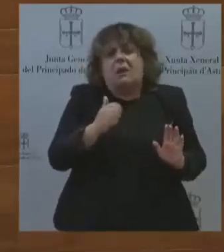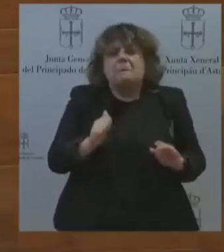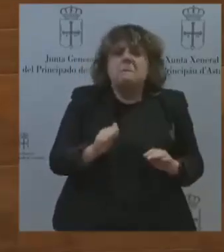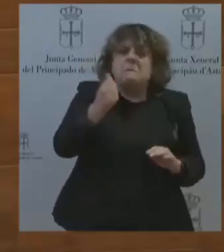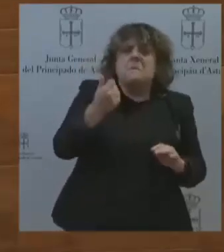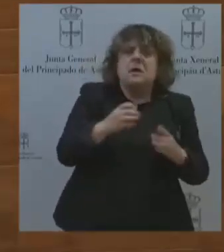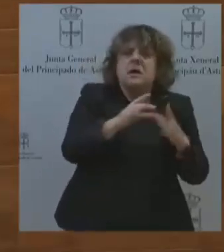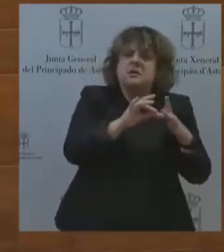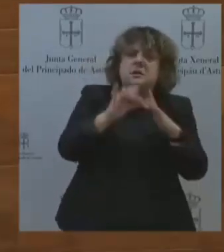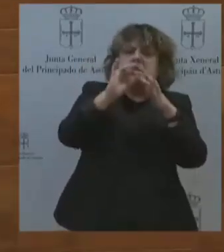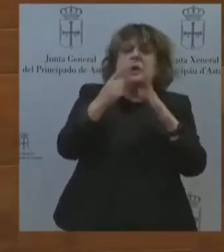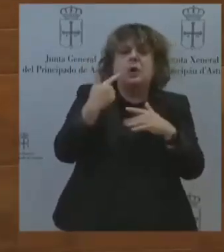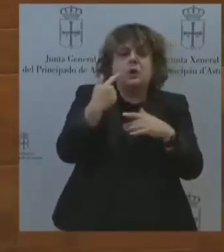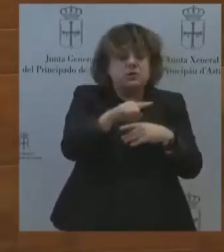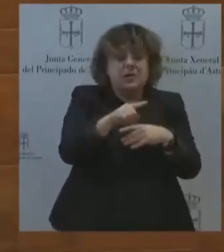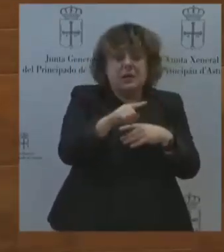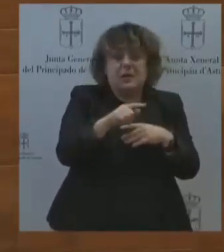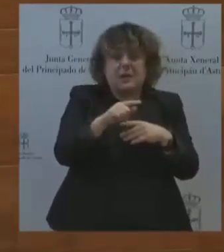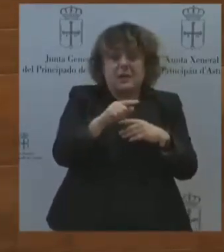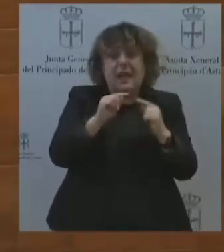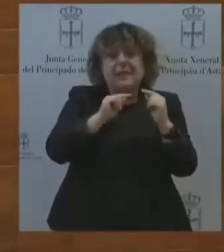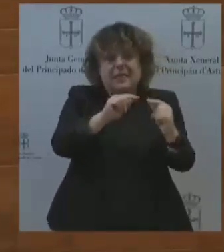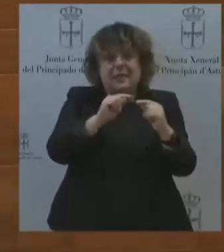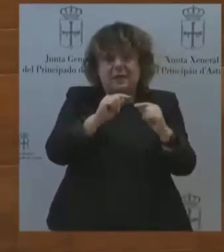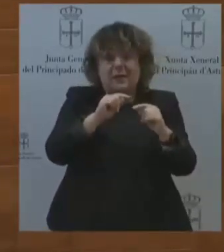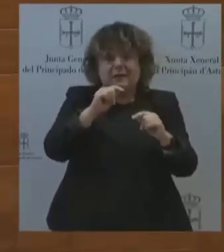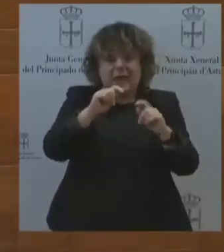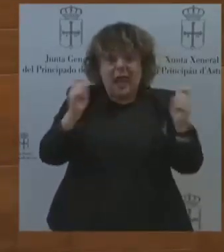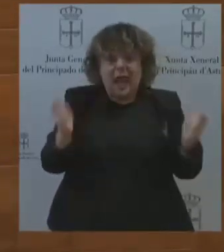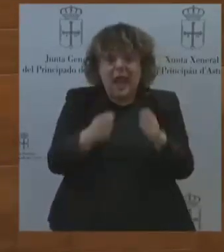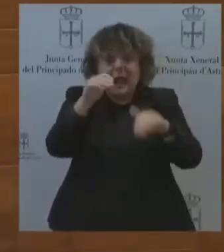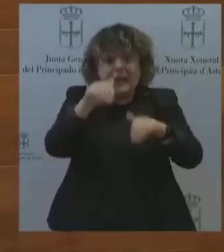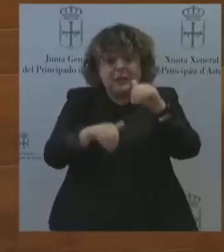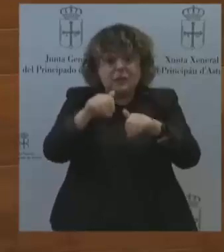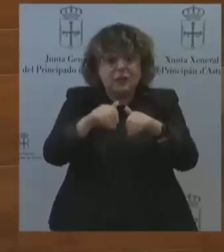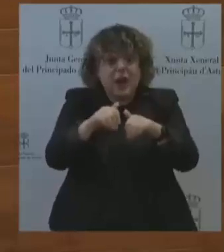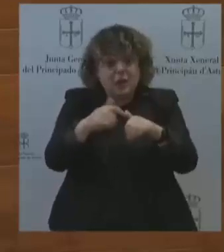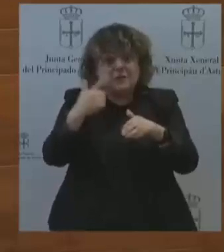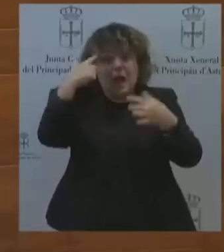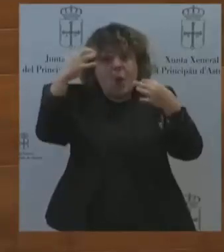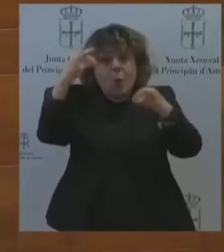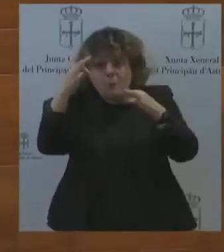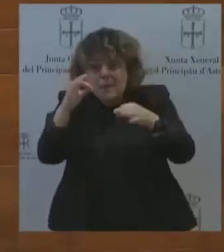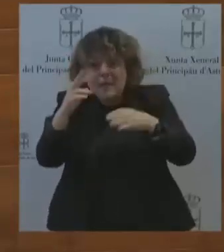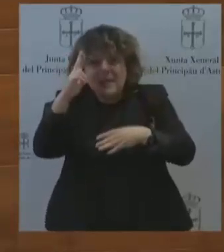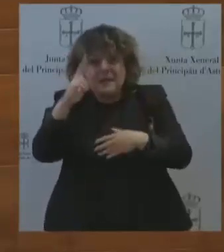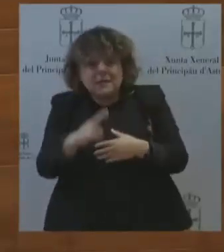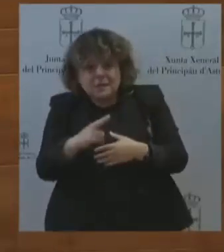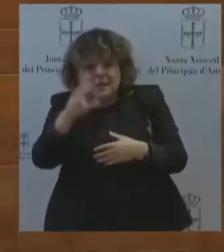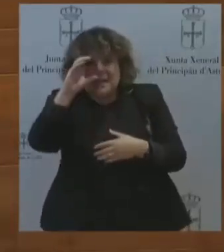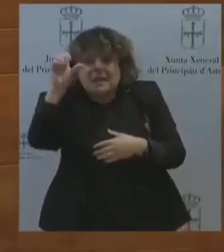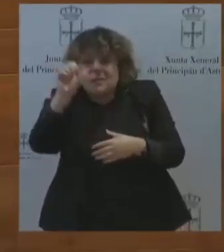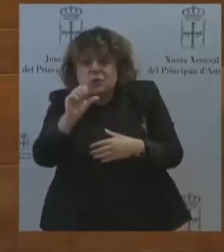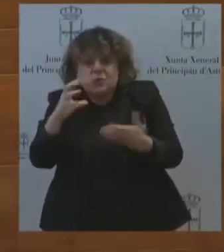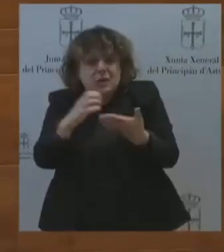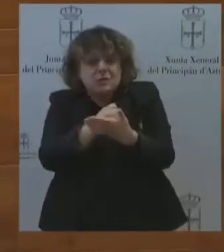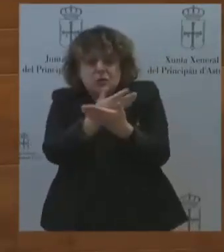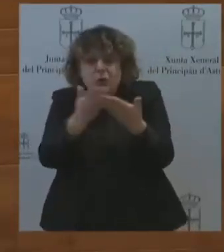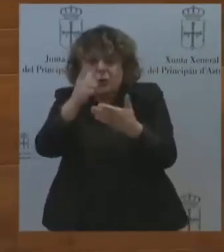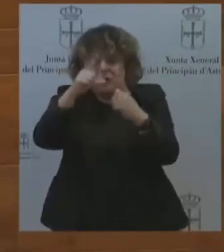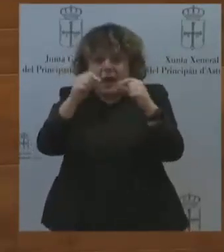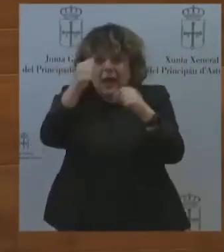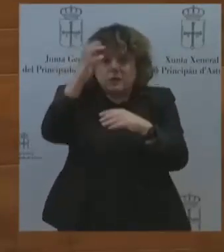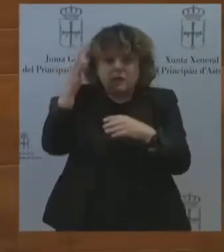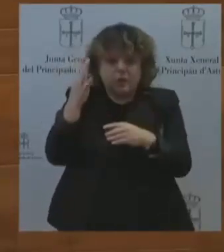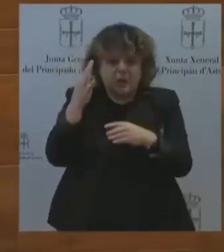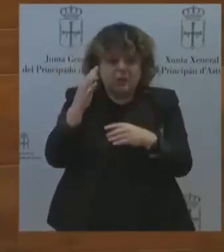sea humilde, respete y escuche a todos los asturianos, a los que opinan igual que usted y, por supuesto, a los disidentes. Deje a